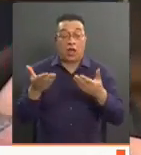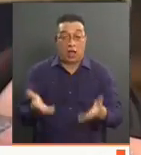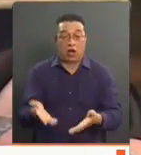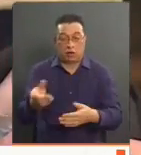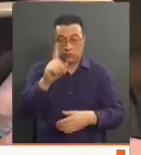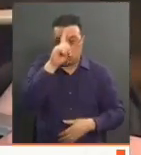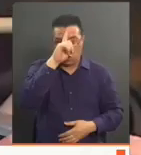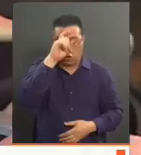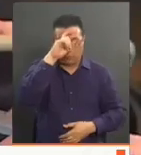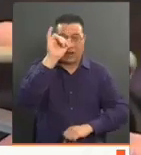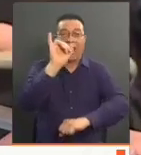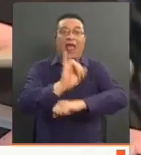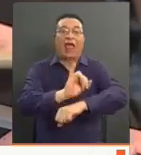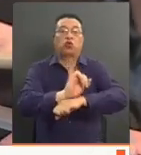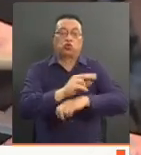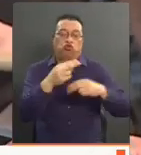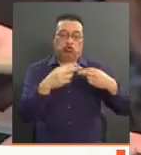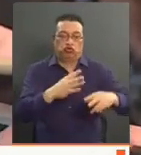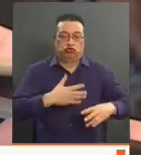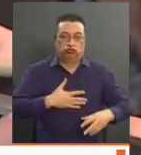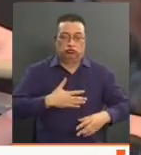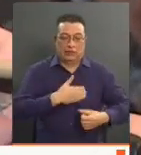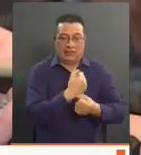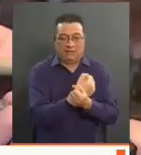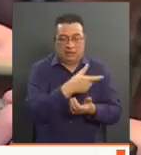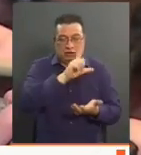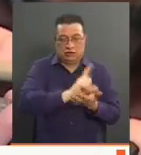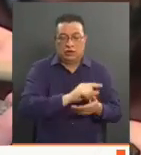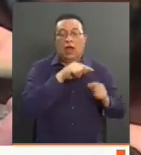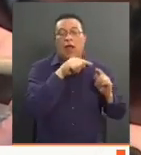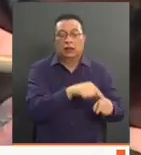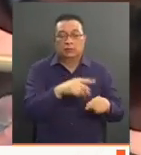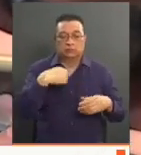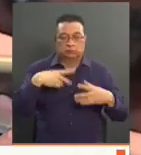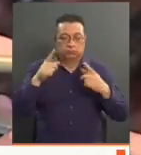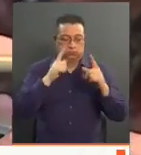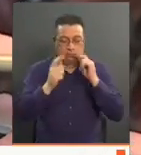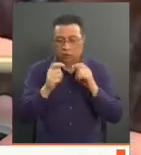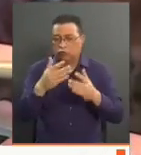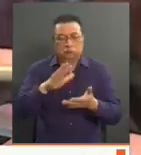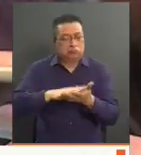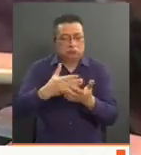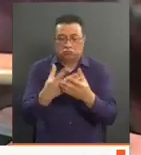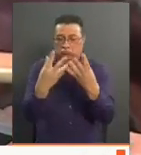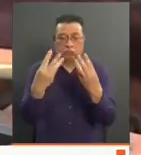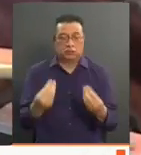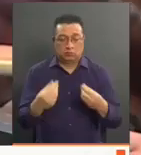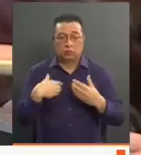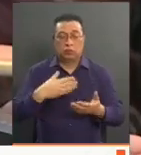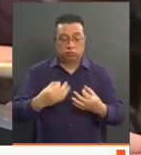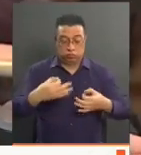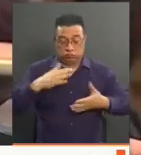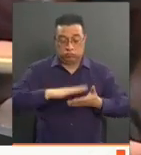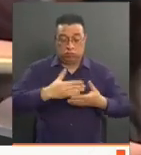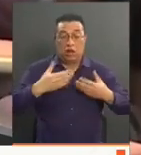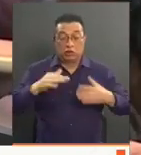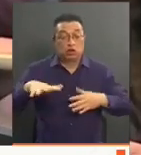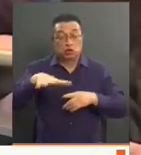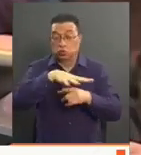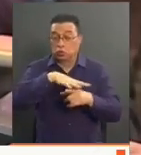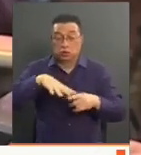hospital institucional, afortunadamente fuera de peligro. Hemos estado muy preocupados también de su estado de salud y las